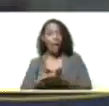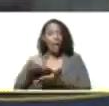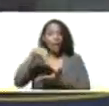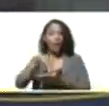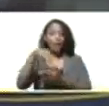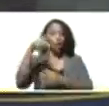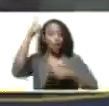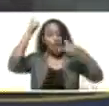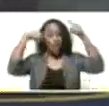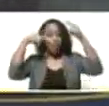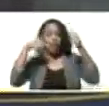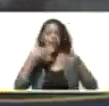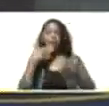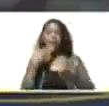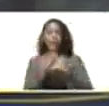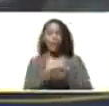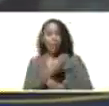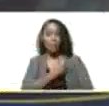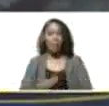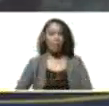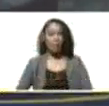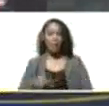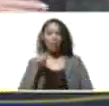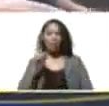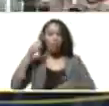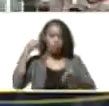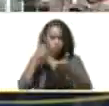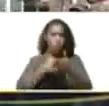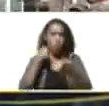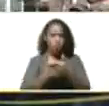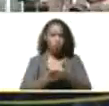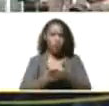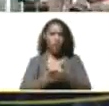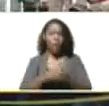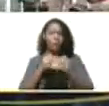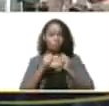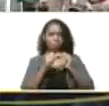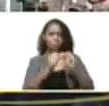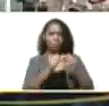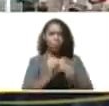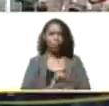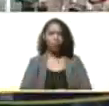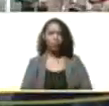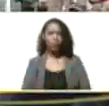Chávez. Gracias, presidente, por su lucha y por su consecuencia.